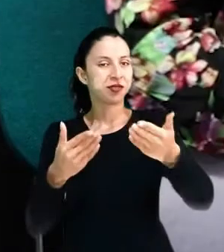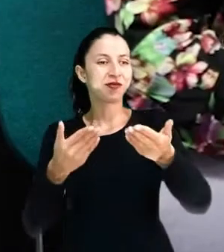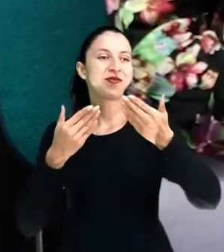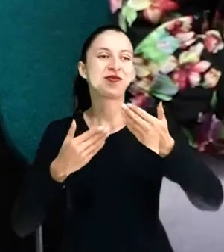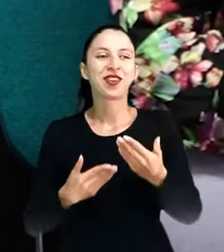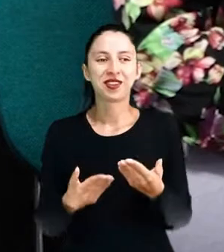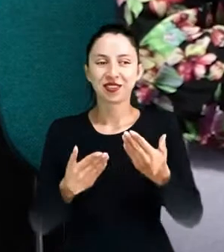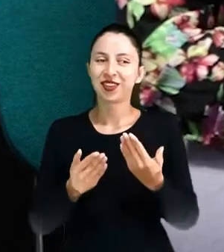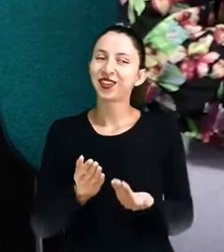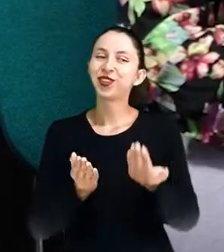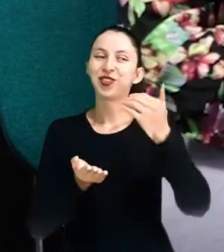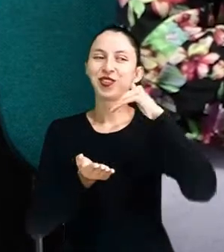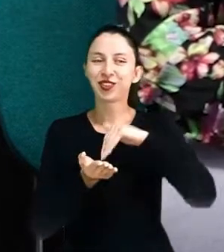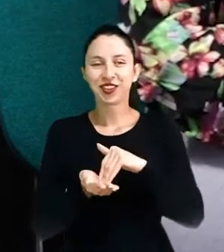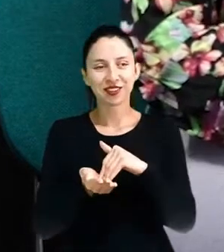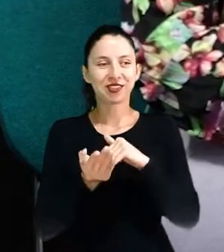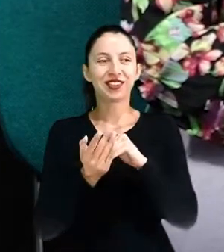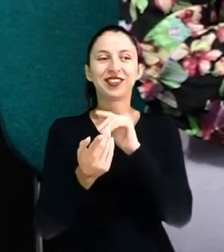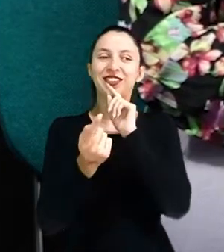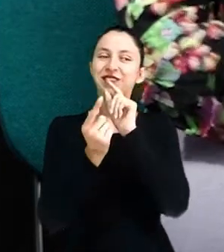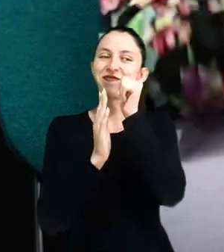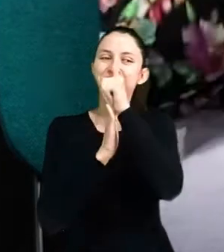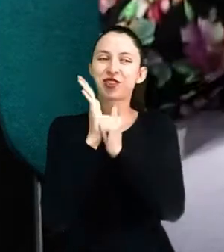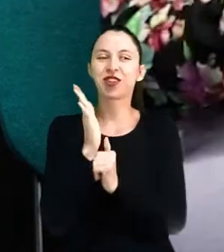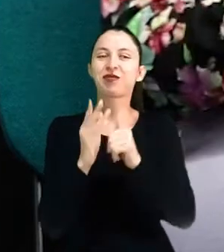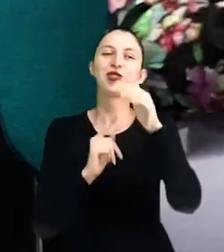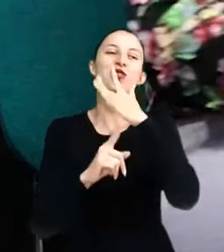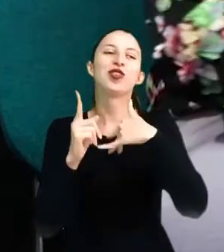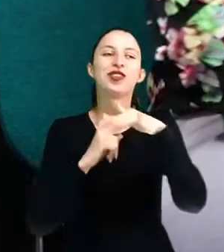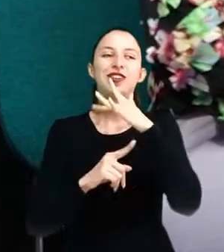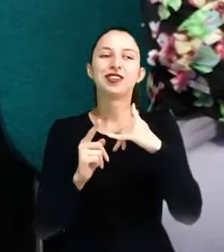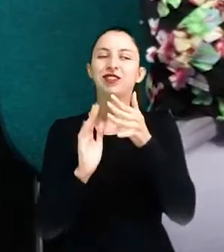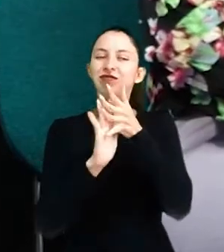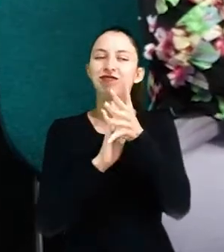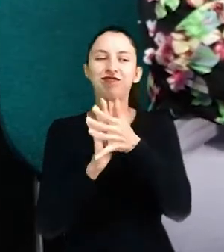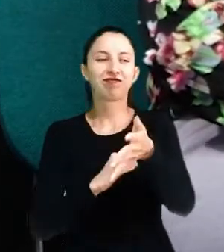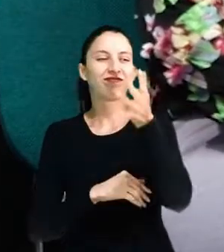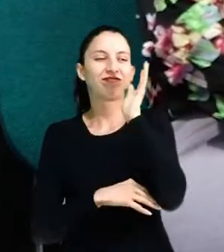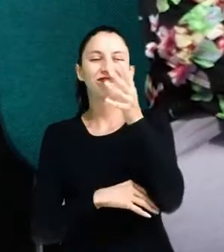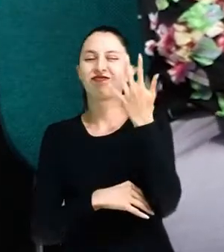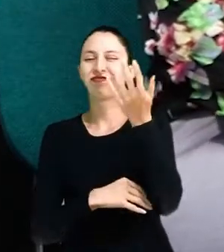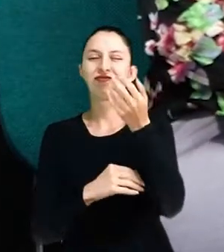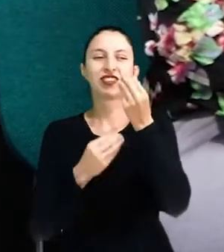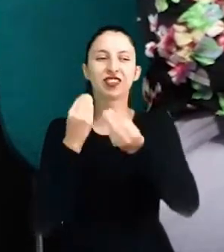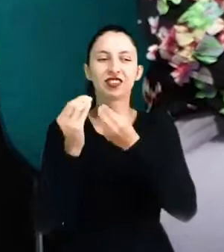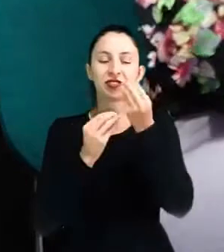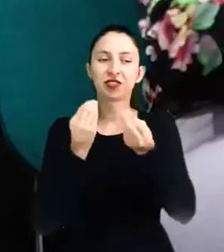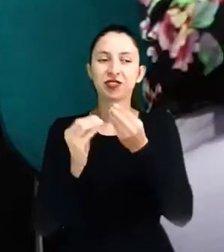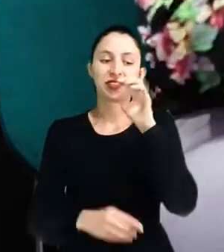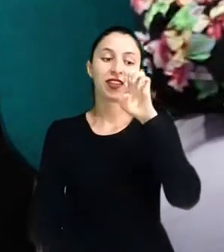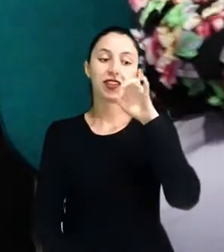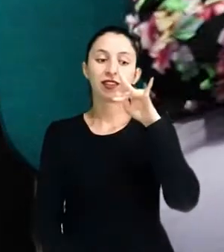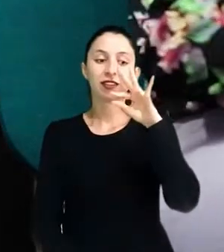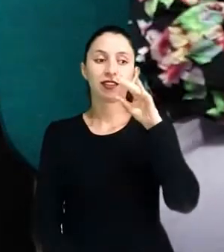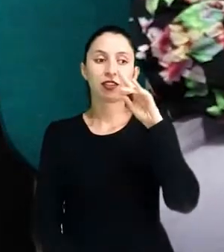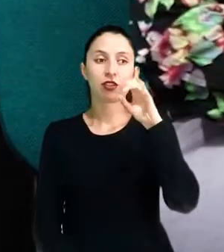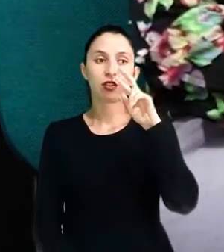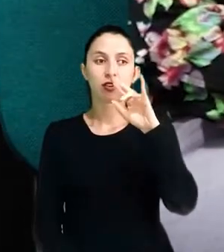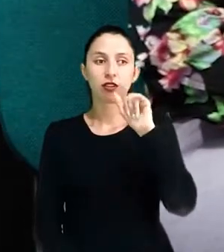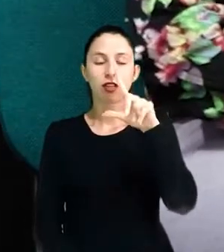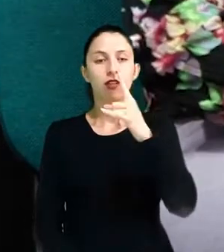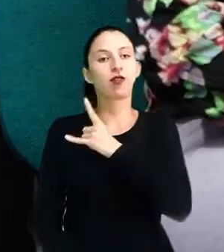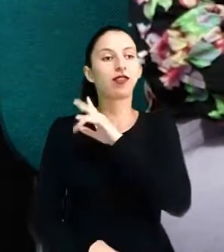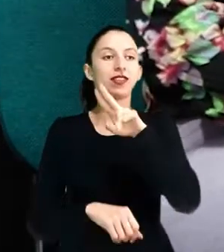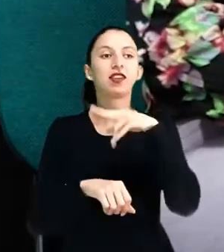Hola, les damos la cordial bienvenida una vez más a Contexto y Oralidad, este programa realizado por la Editorial Universidad